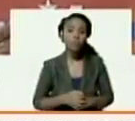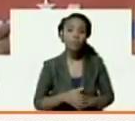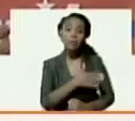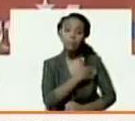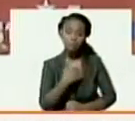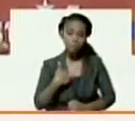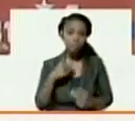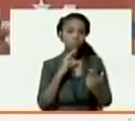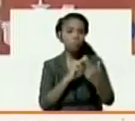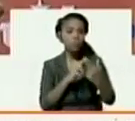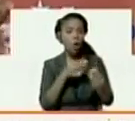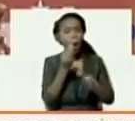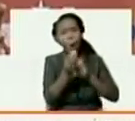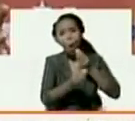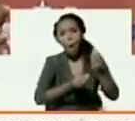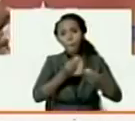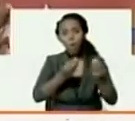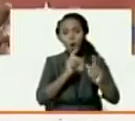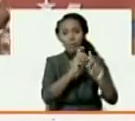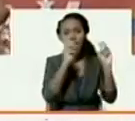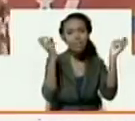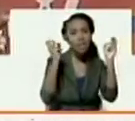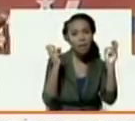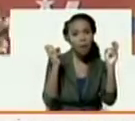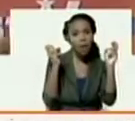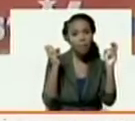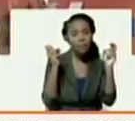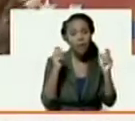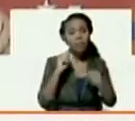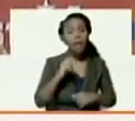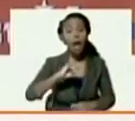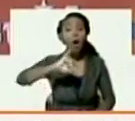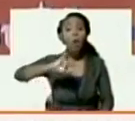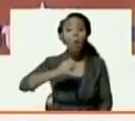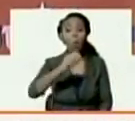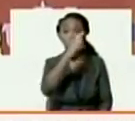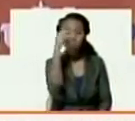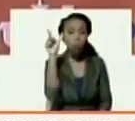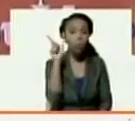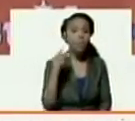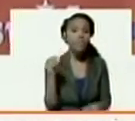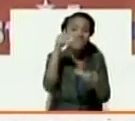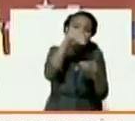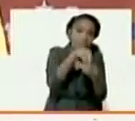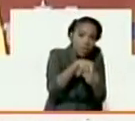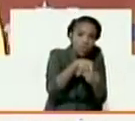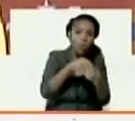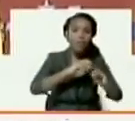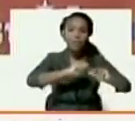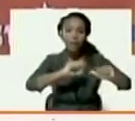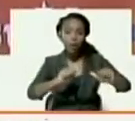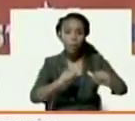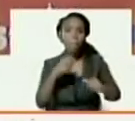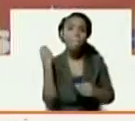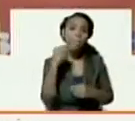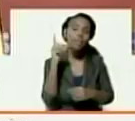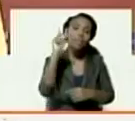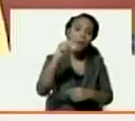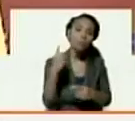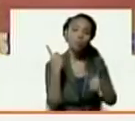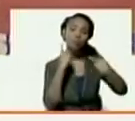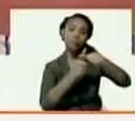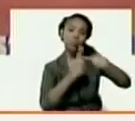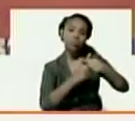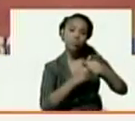quisiéramos conocer un poco cómo sería entonces esa temática de la JPSU que va a estar dentro del territorio para también sumar, ¿no? Y